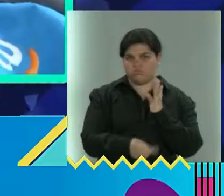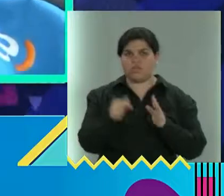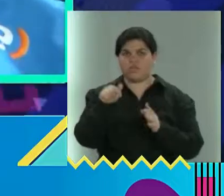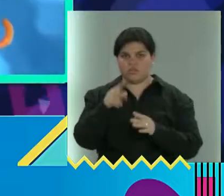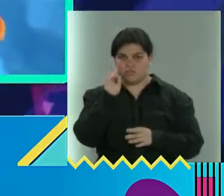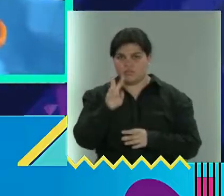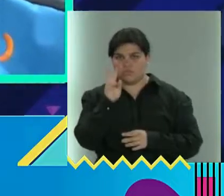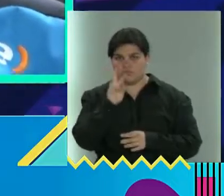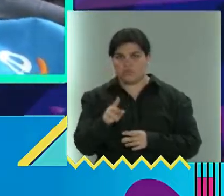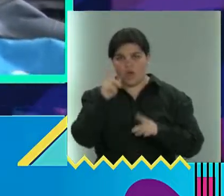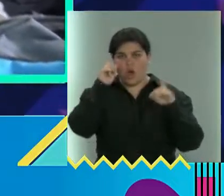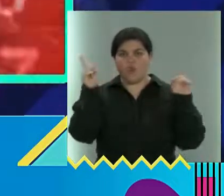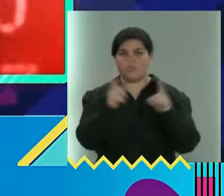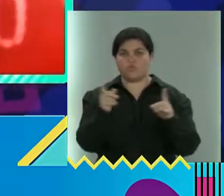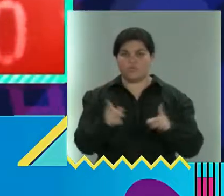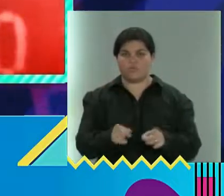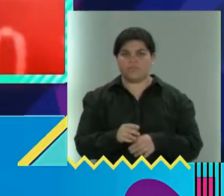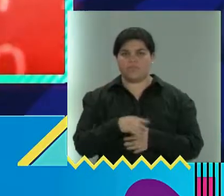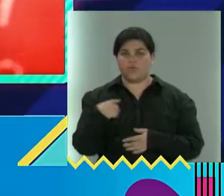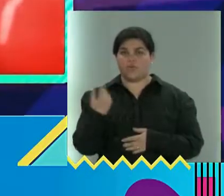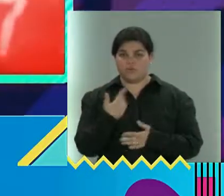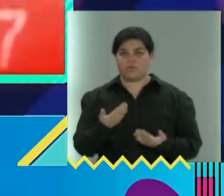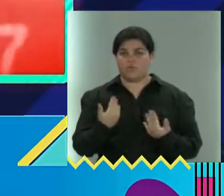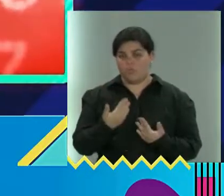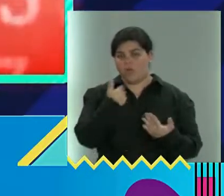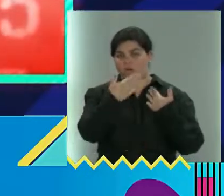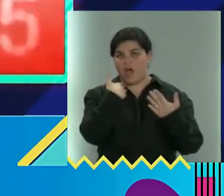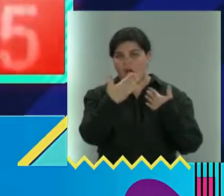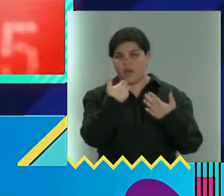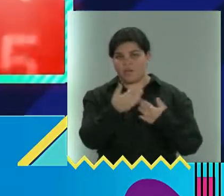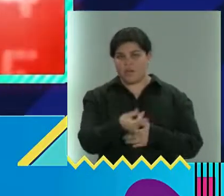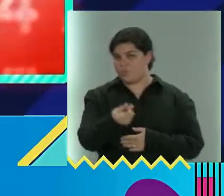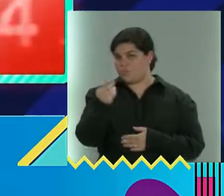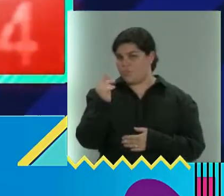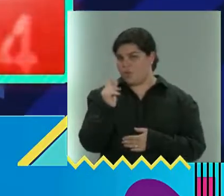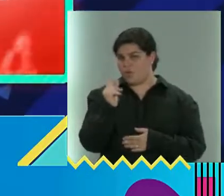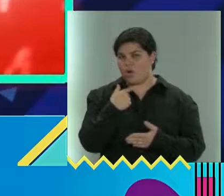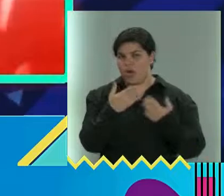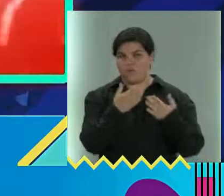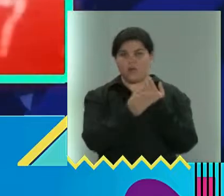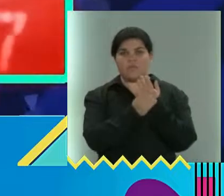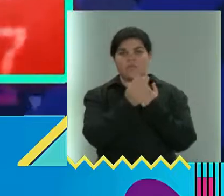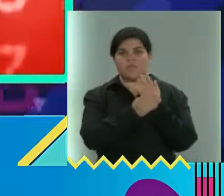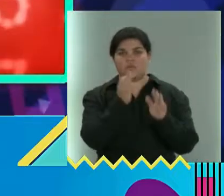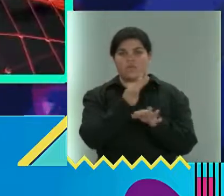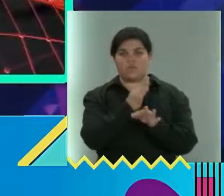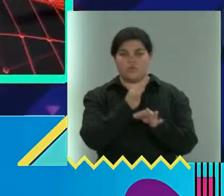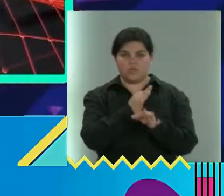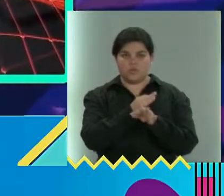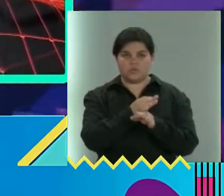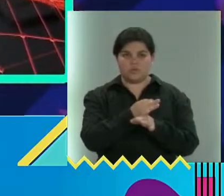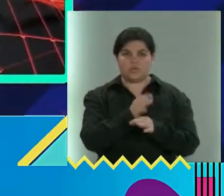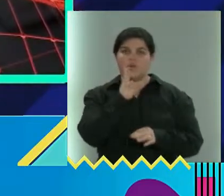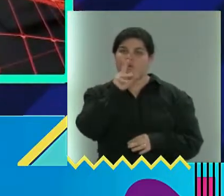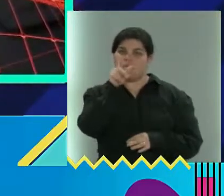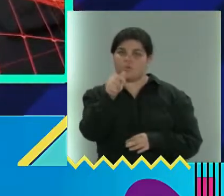ver en las conclusiones. Tuvimos la oportunidad de conversar hace algunos minutos con el ministro de Educación de